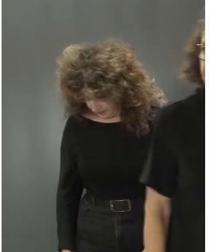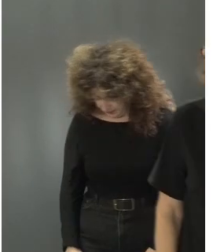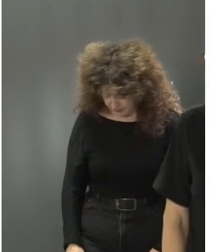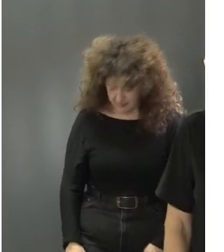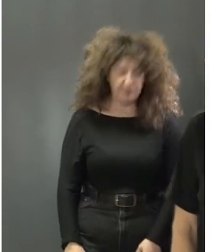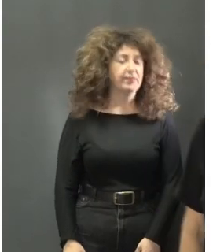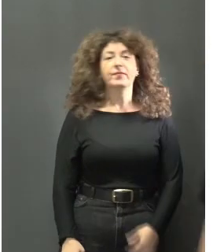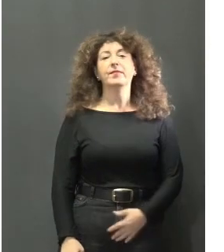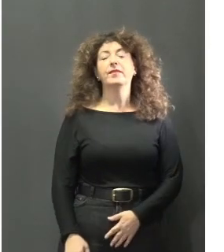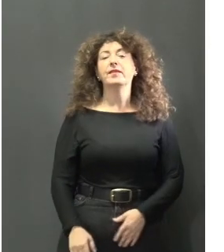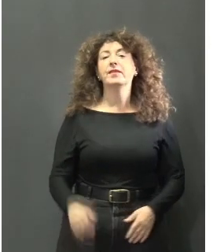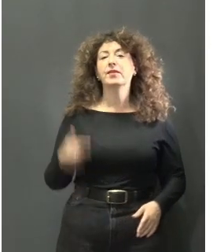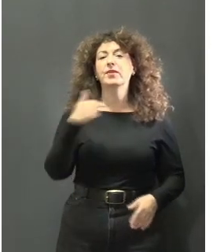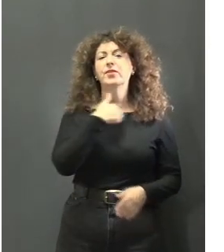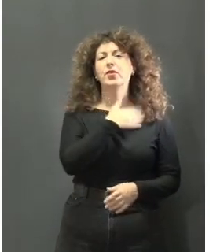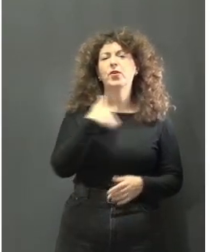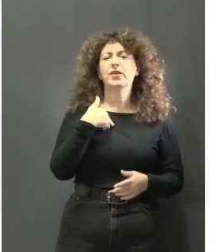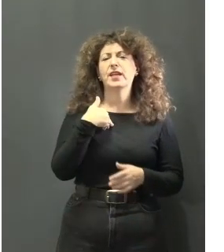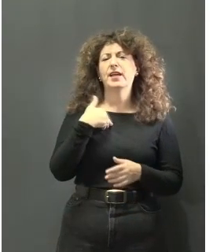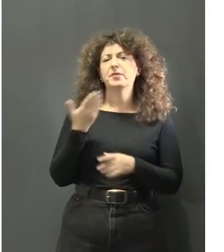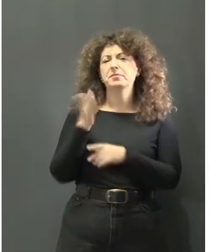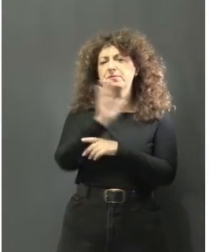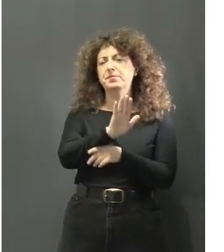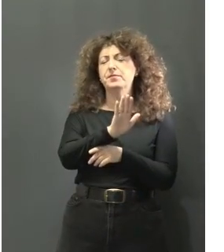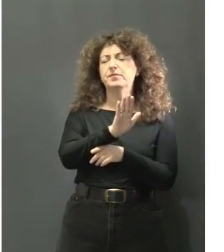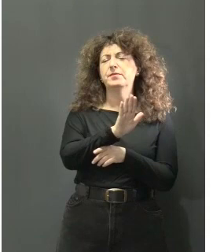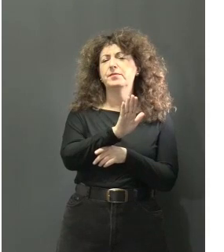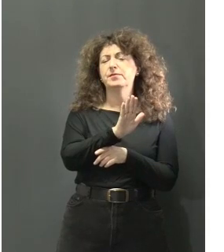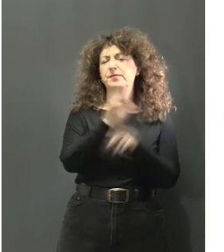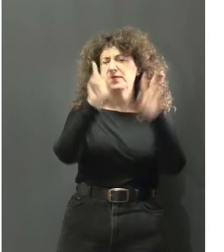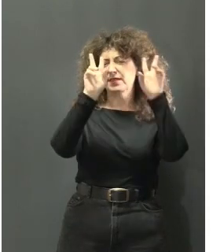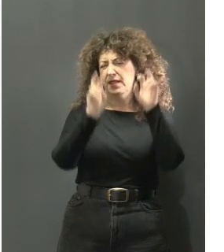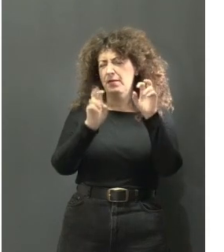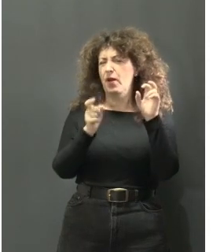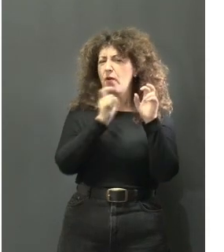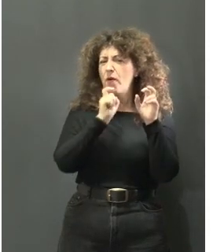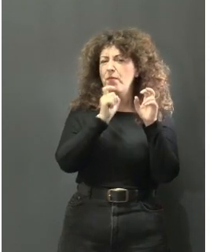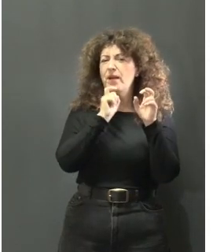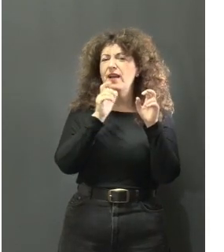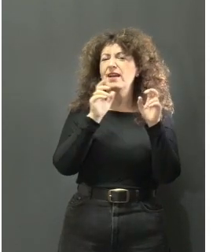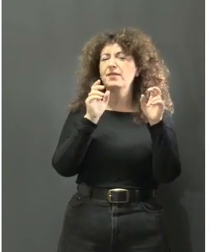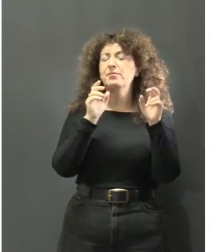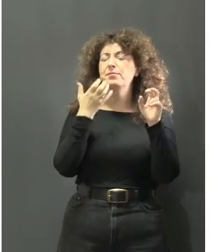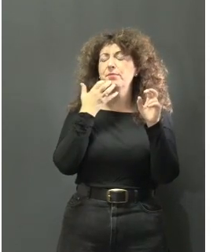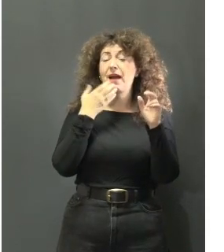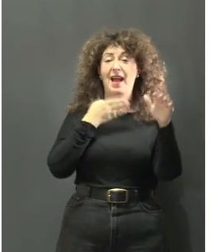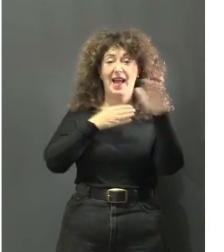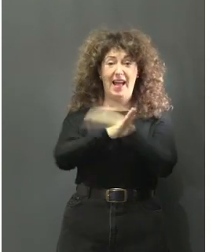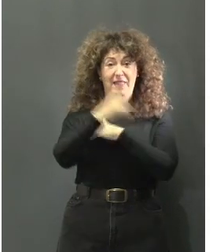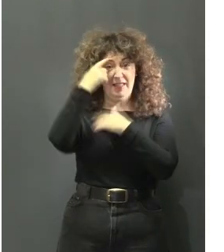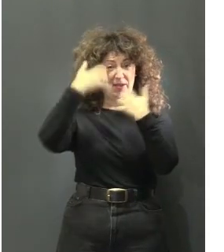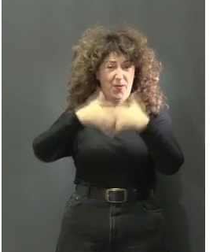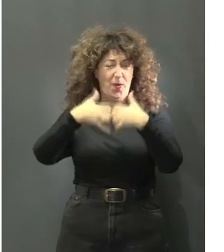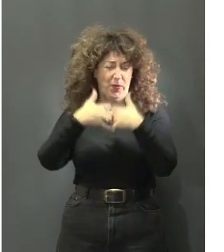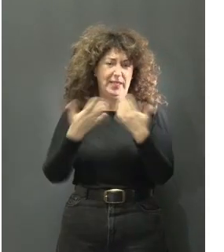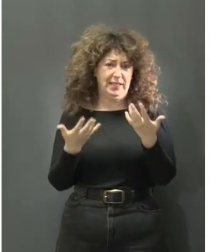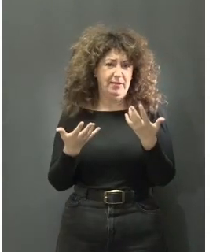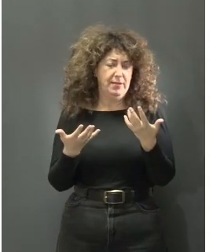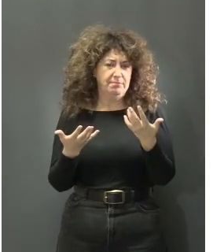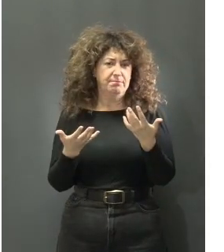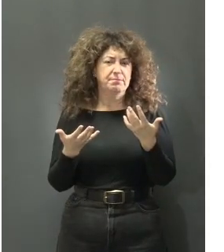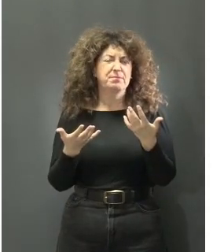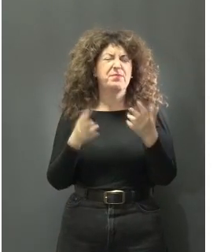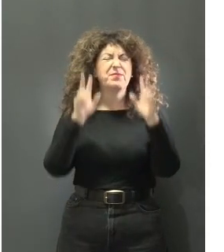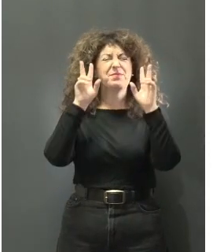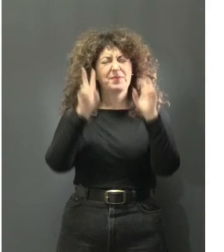que es compleja para abordar en la accesibilidad cognitiva, por la complejidad que supone